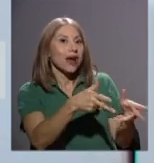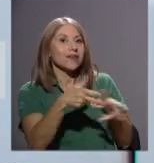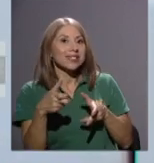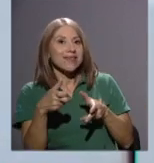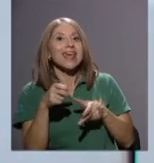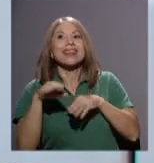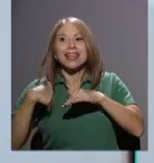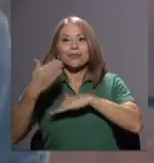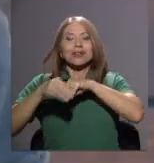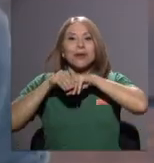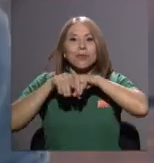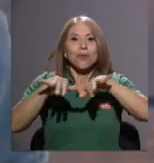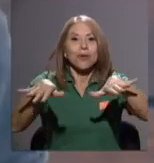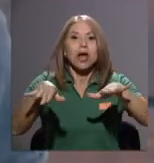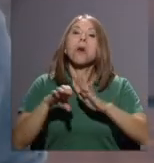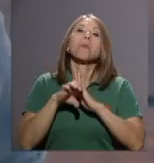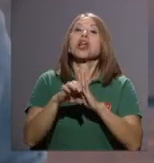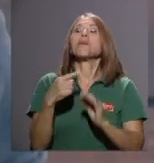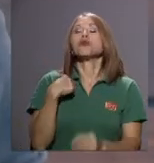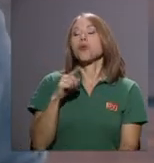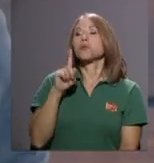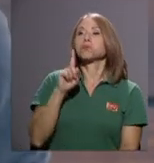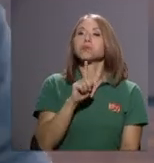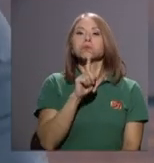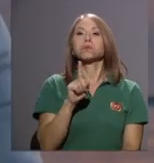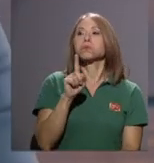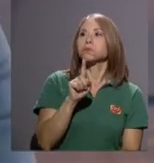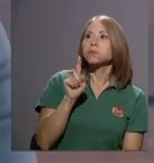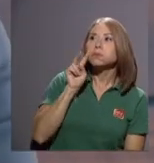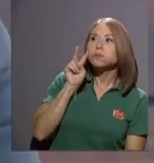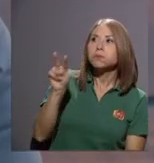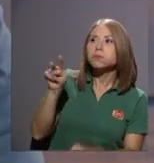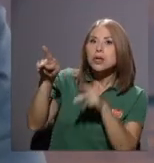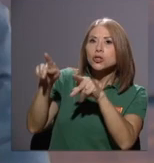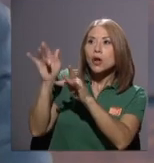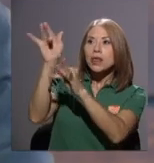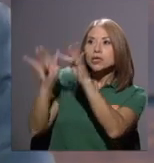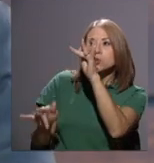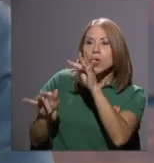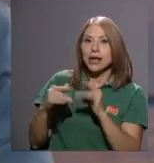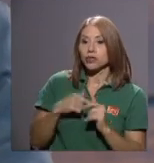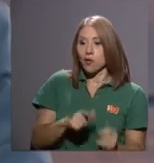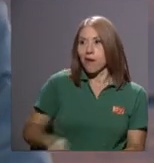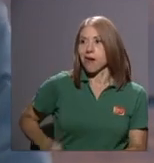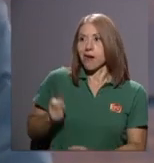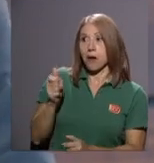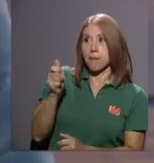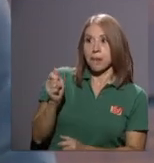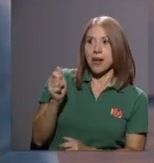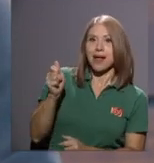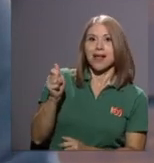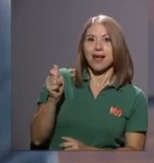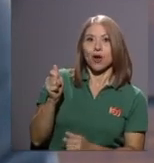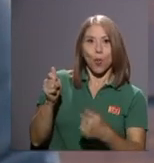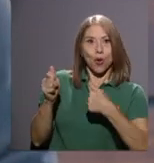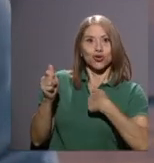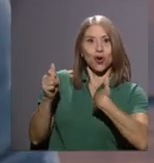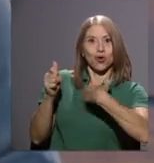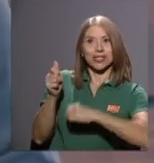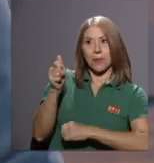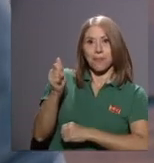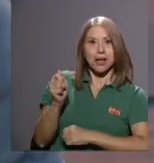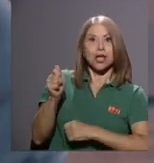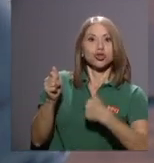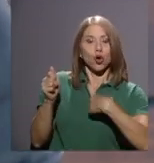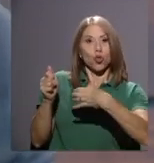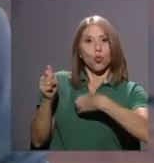una persona desnuda, le hago una fotografía, y como yo lo capté, yo soy dueño de ese